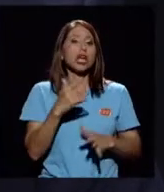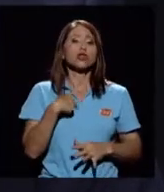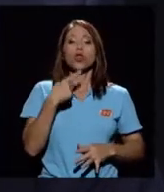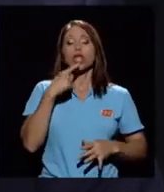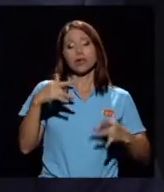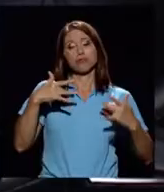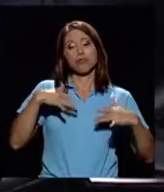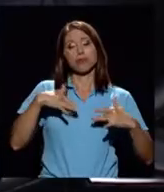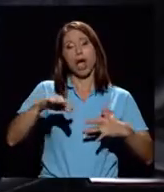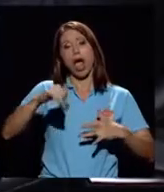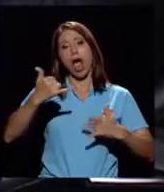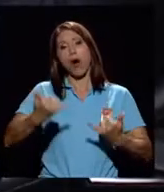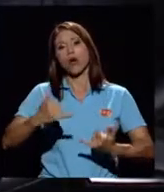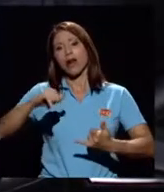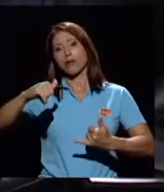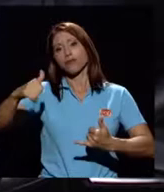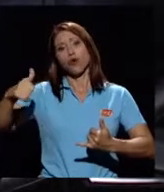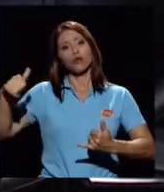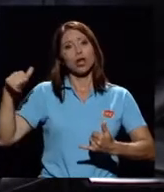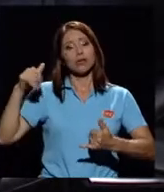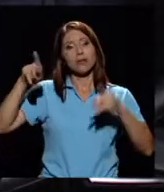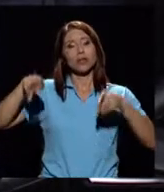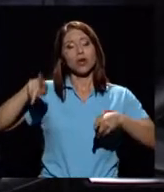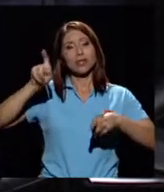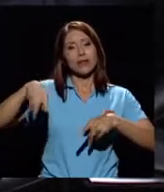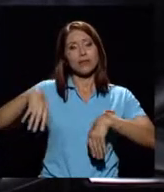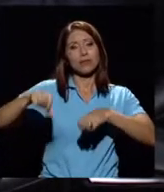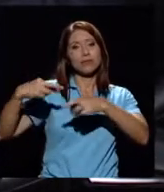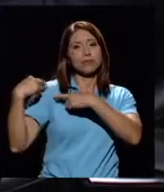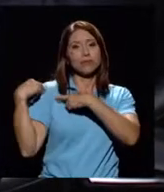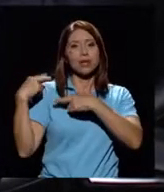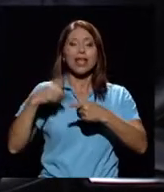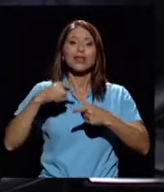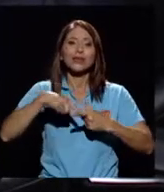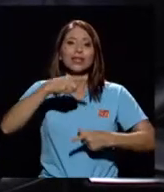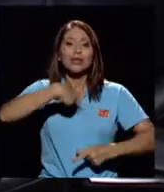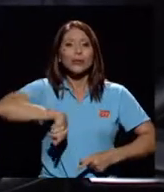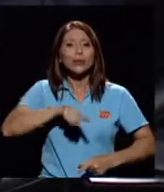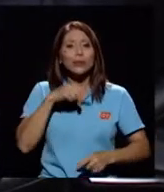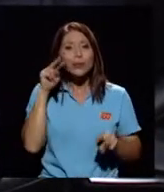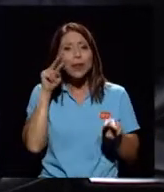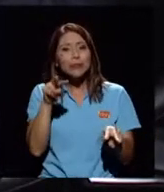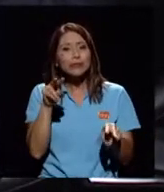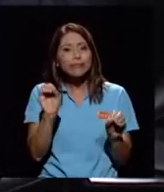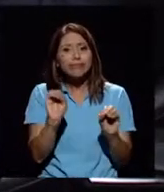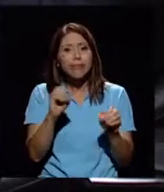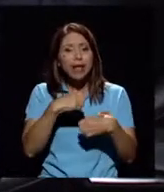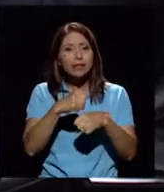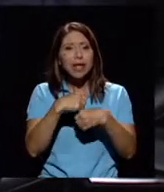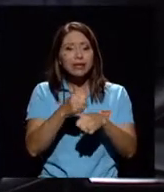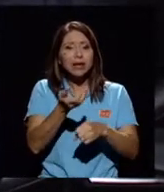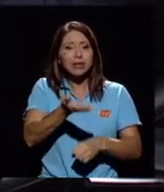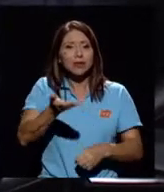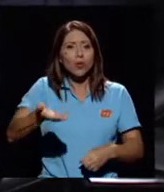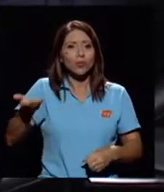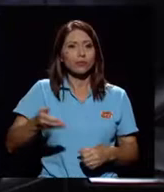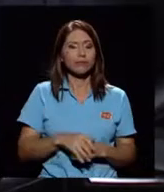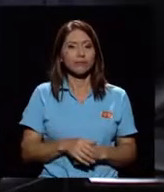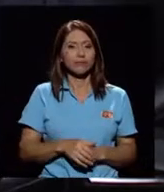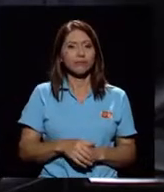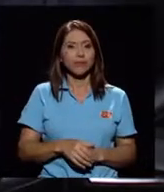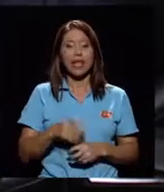con lo cual me parece que nos garantizamos que las cosas no se hacen y el problema de todo esto es que